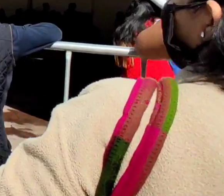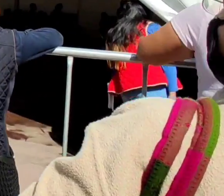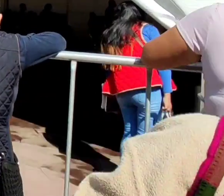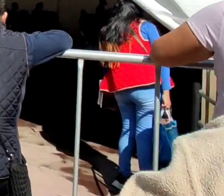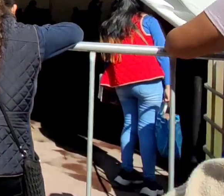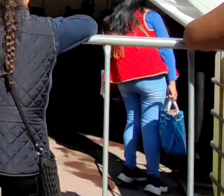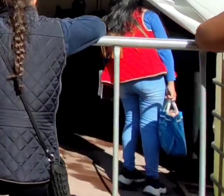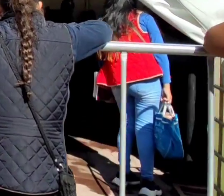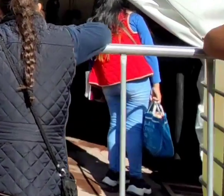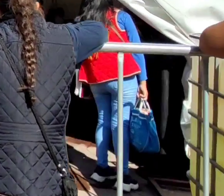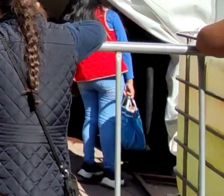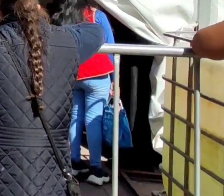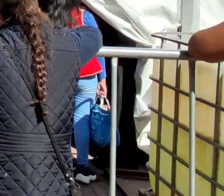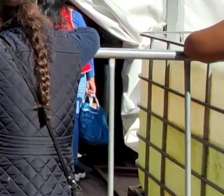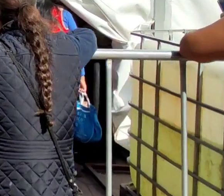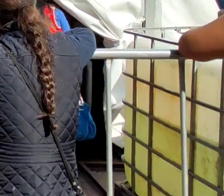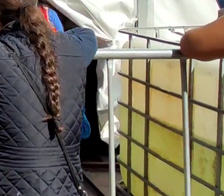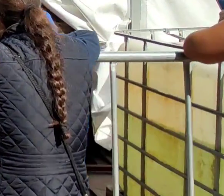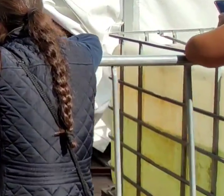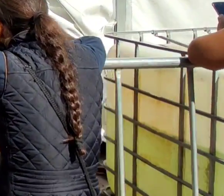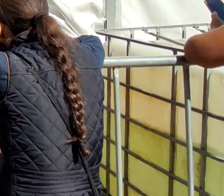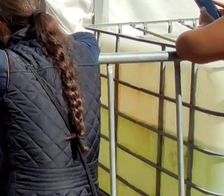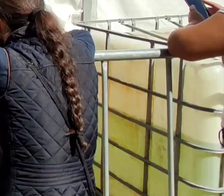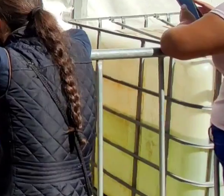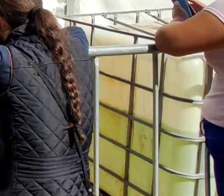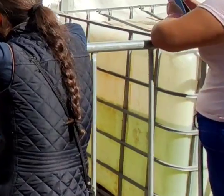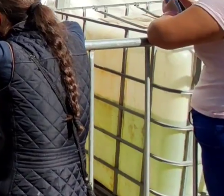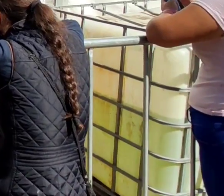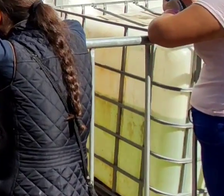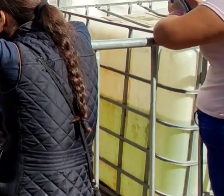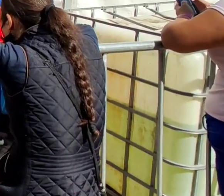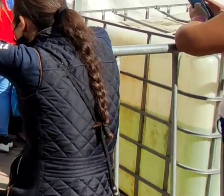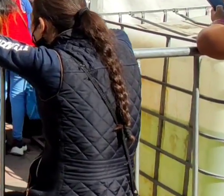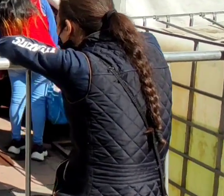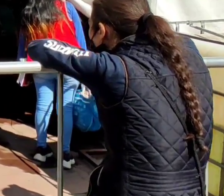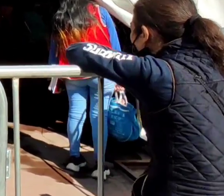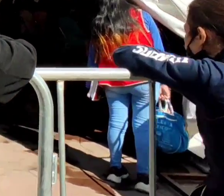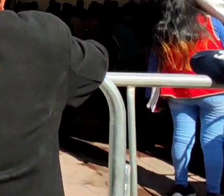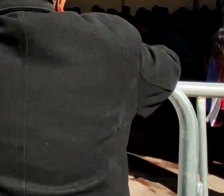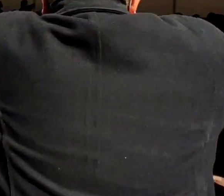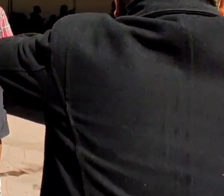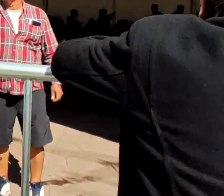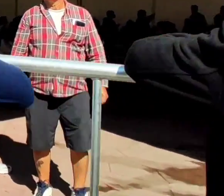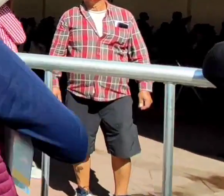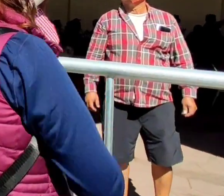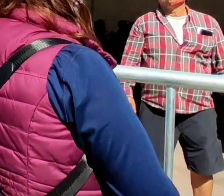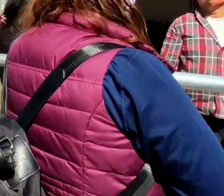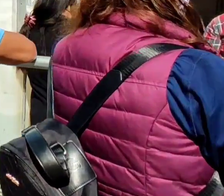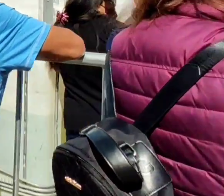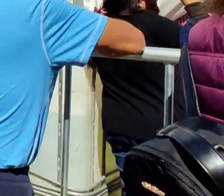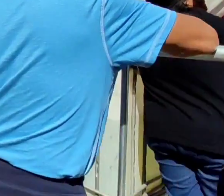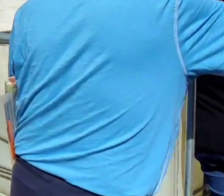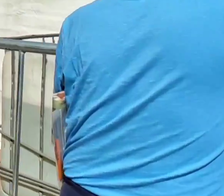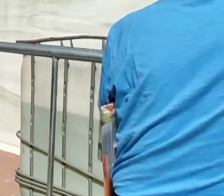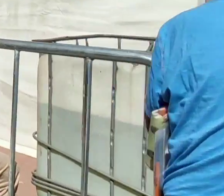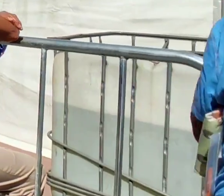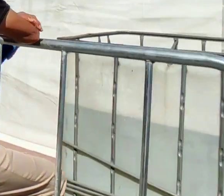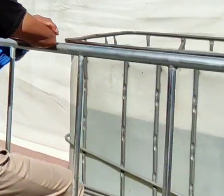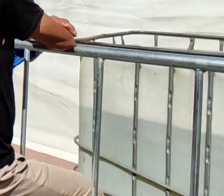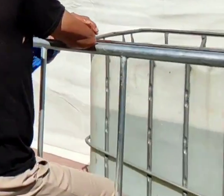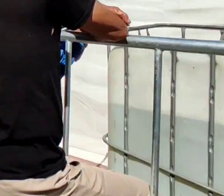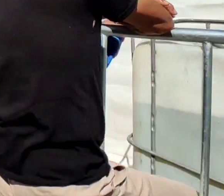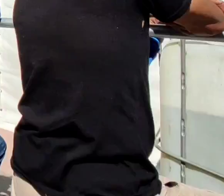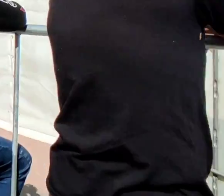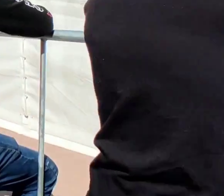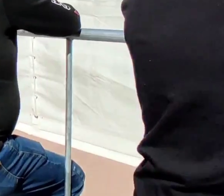800-639-4264. ¿Usted tiene ya su tarjeta del bienestar? ¿No sabe cuánto tiene? ¿Ya checó su saldo? ¿Ya la activó? Marque al